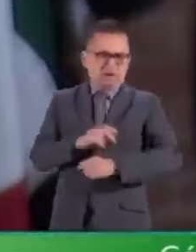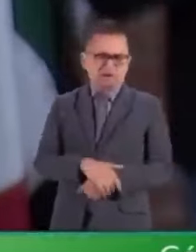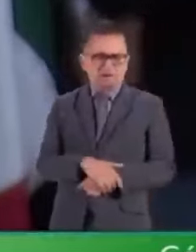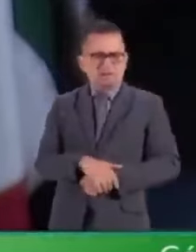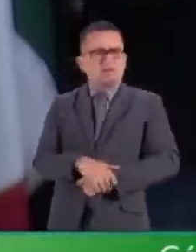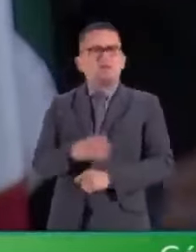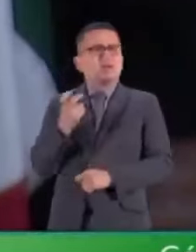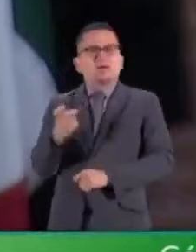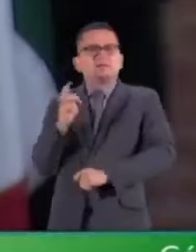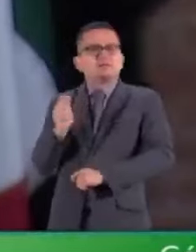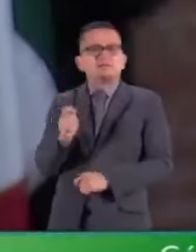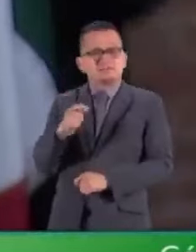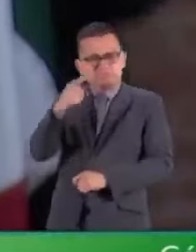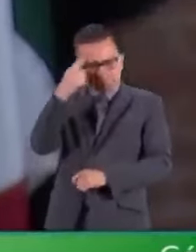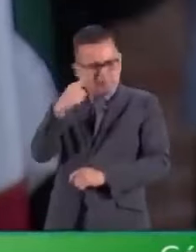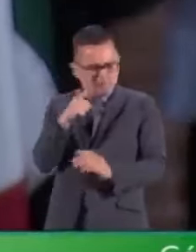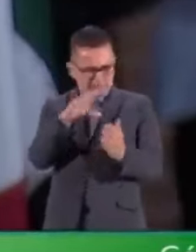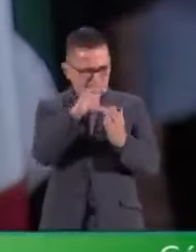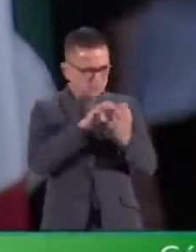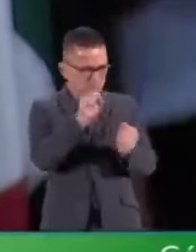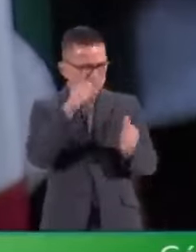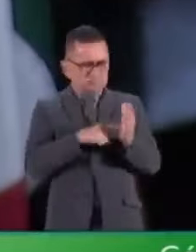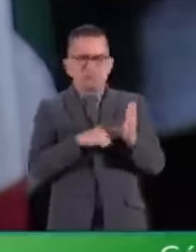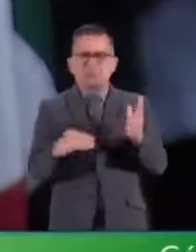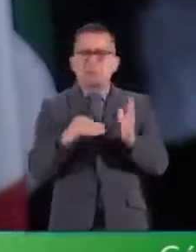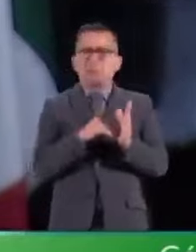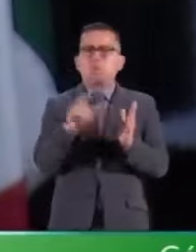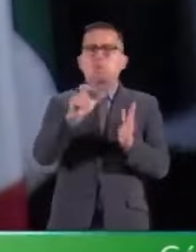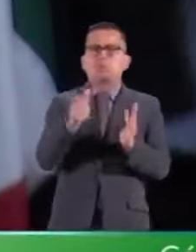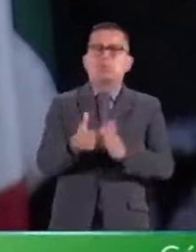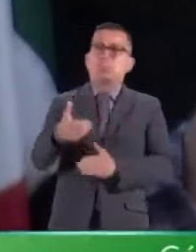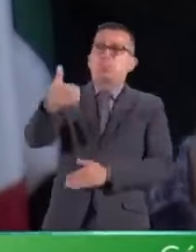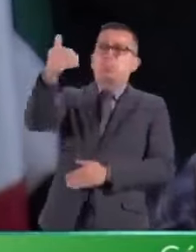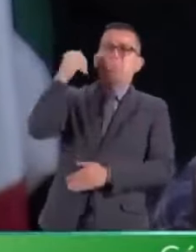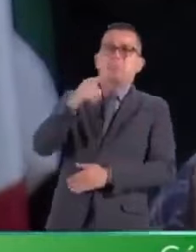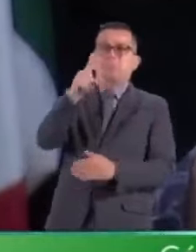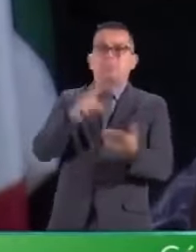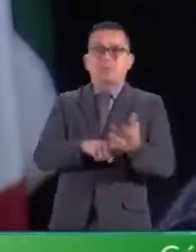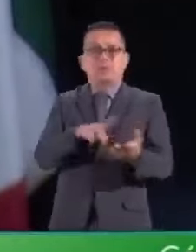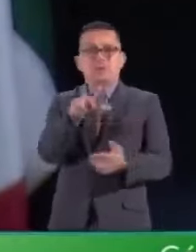las bases orgánicas de Santana en